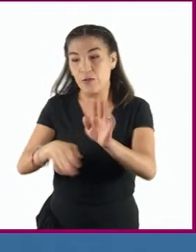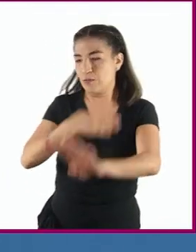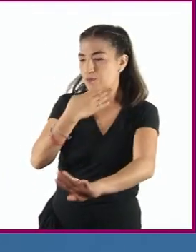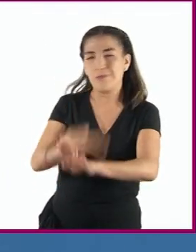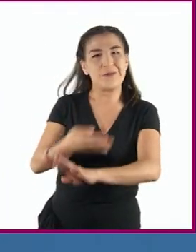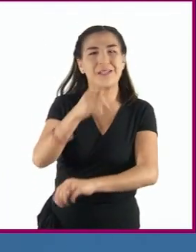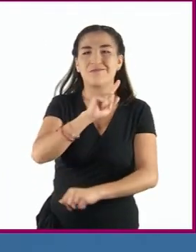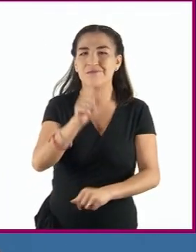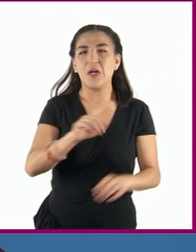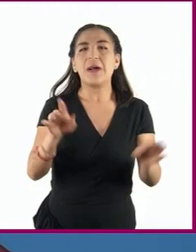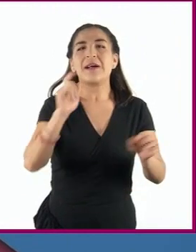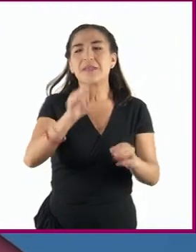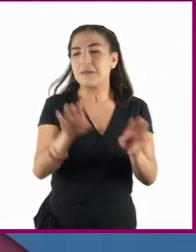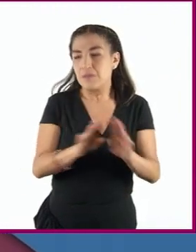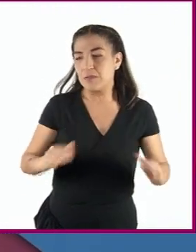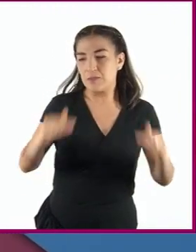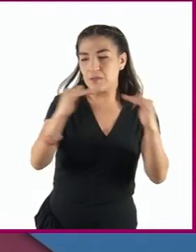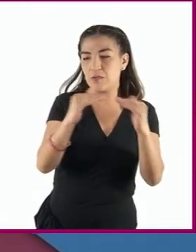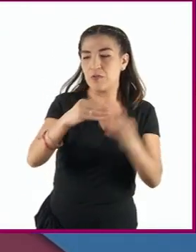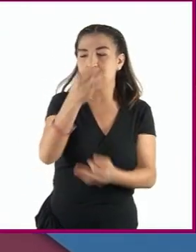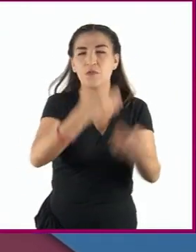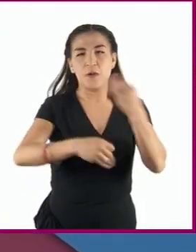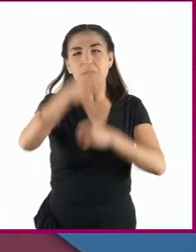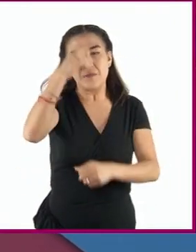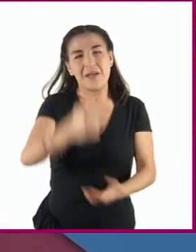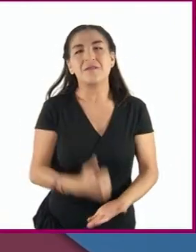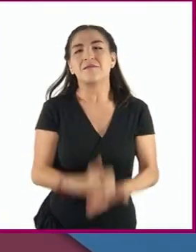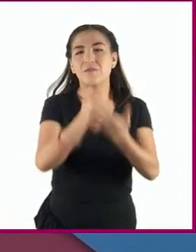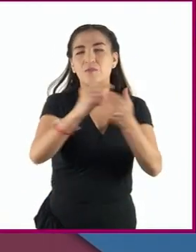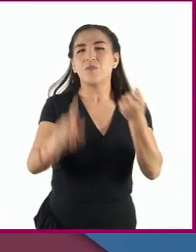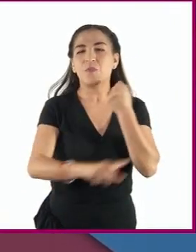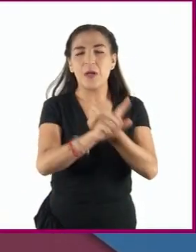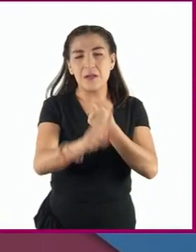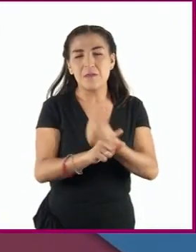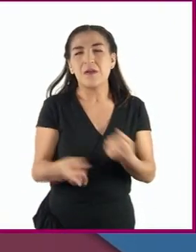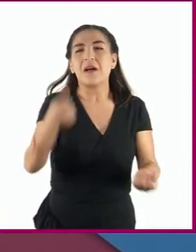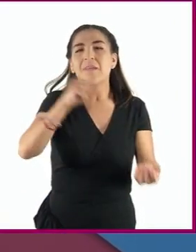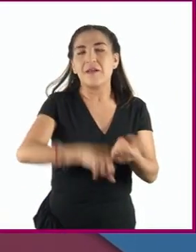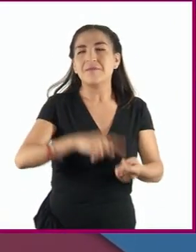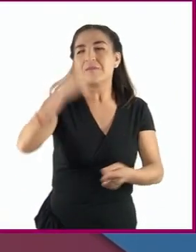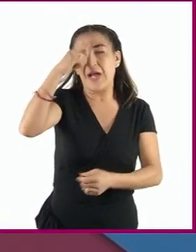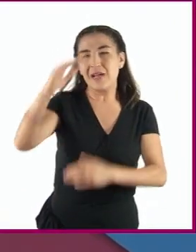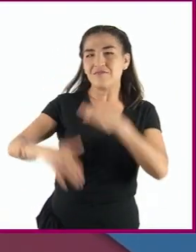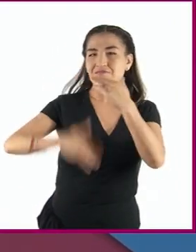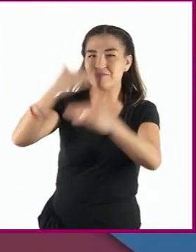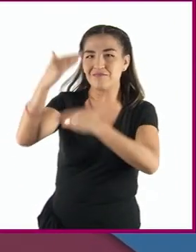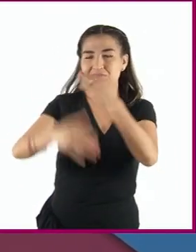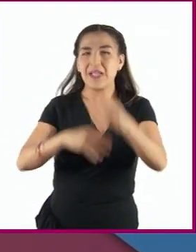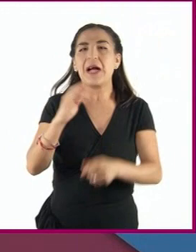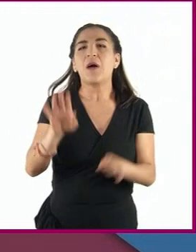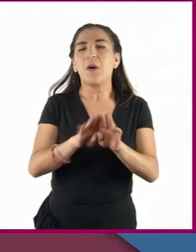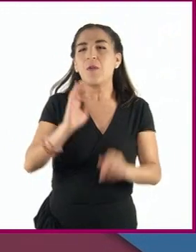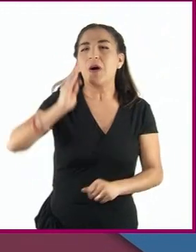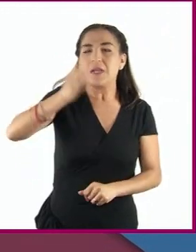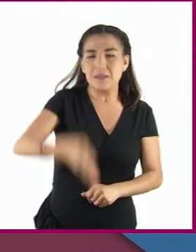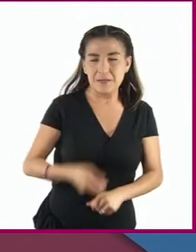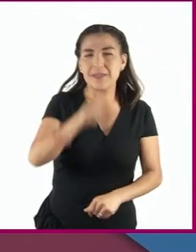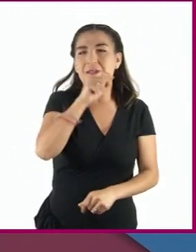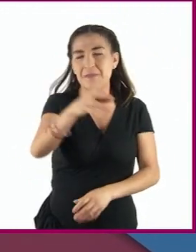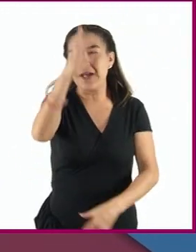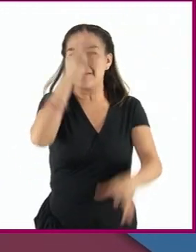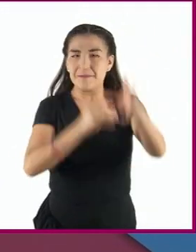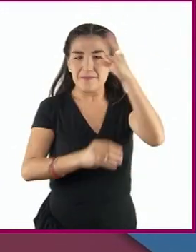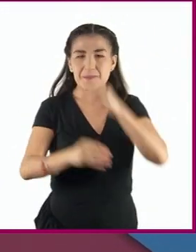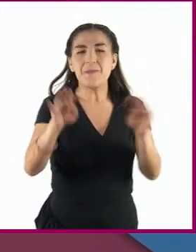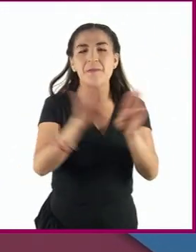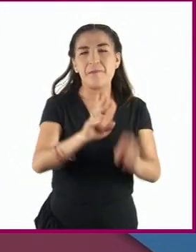vía pacífica y equitativa para afrontar los conflictos en un entorno de crecimiento, de aceptación y de aprendizaje